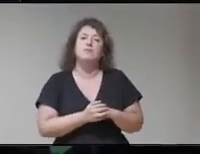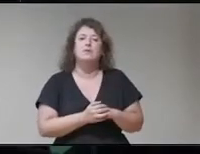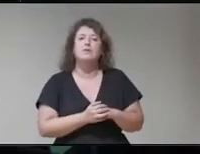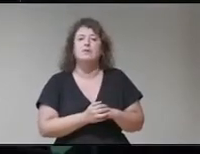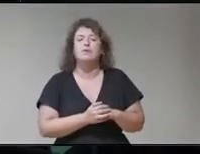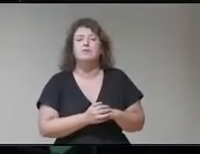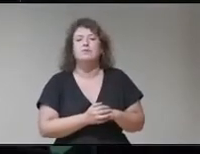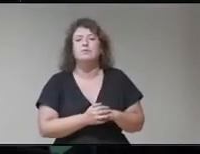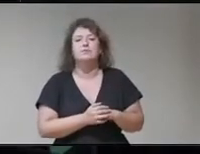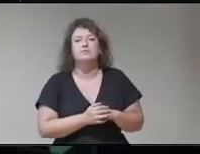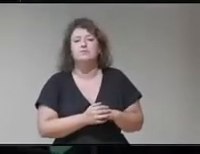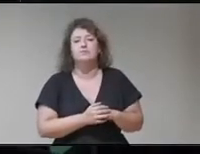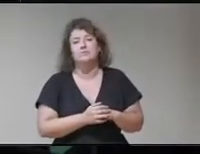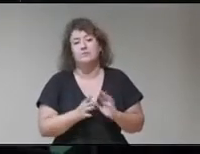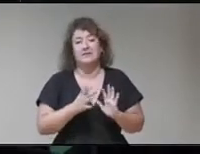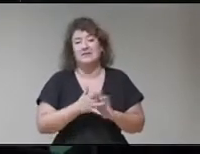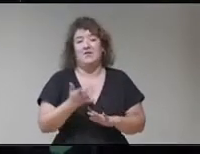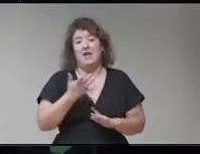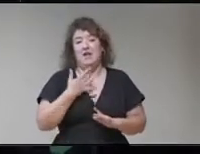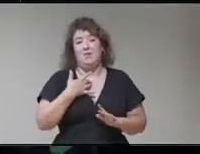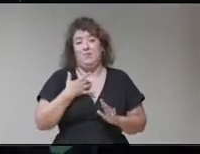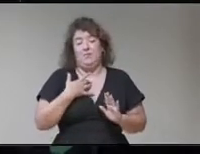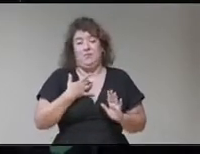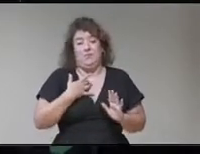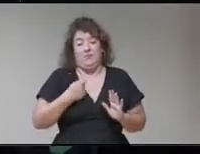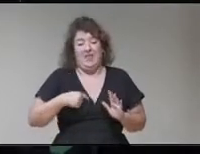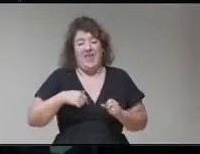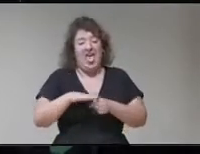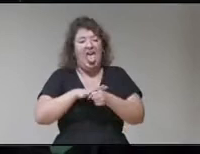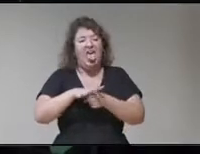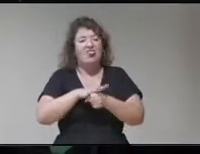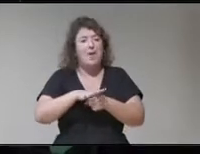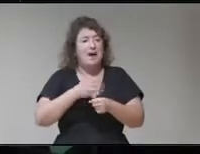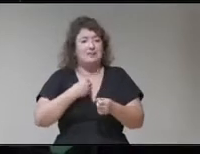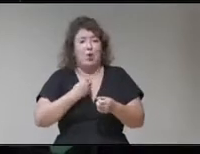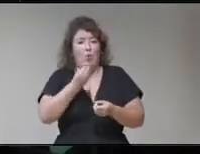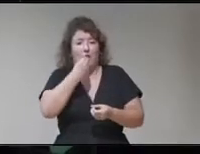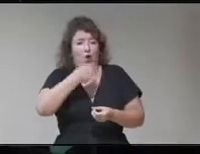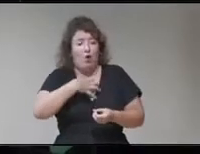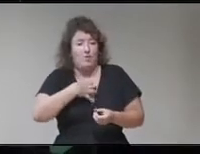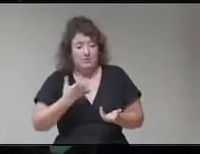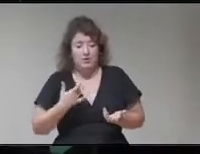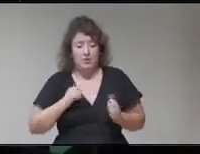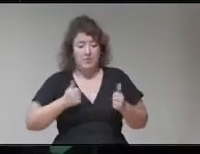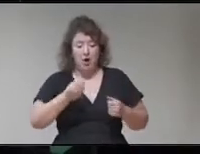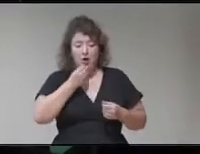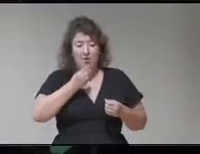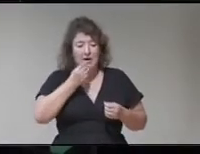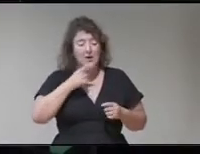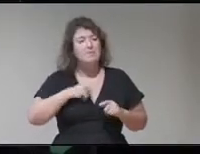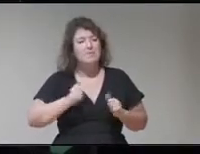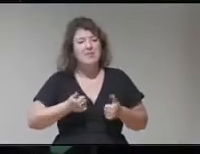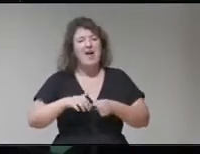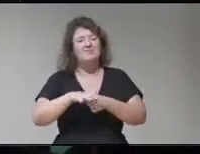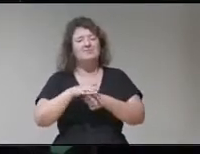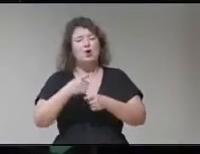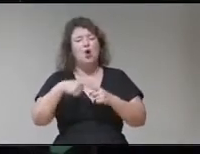muy poco digerible por nuestros propios enzimas, dijéramos, ¿de acuerdo? Cuando yo empiezo a comer cosas que son mucho más